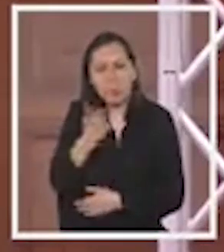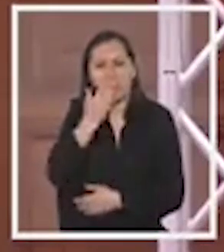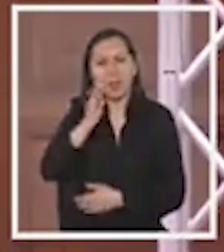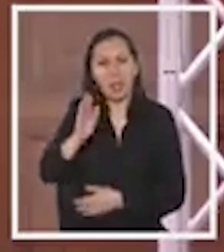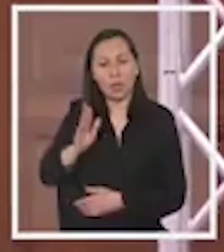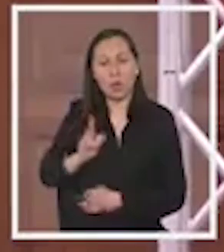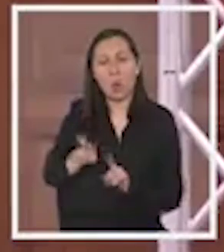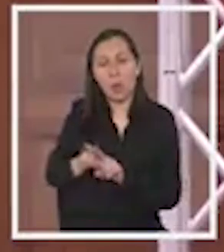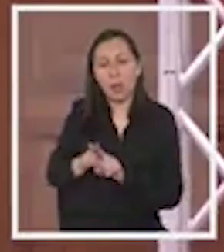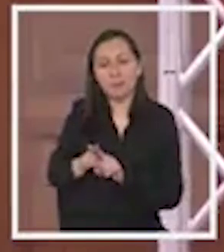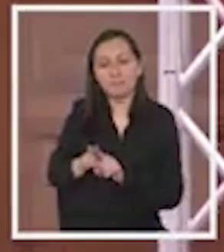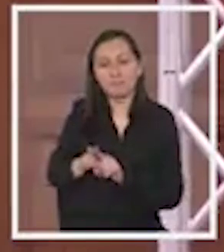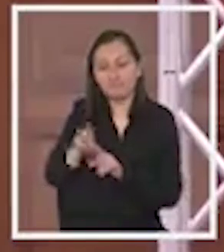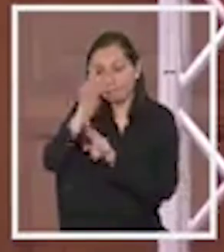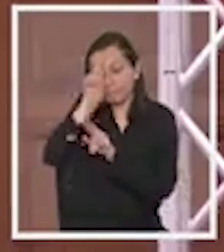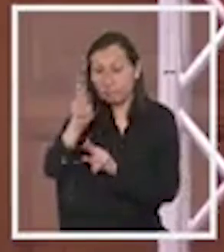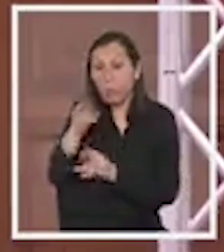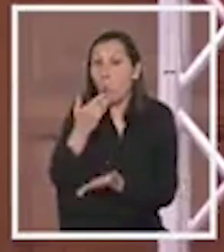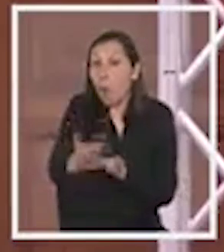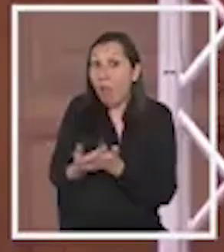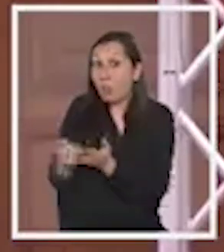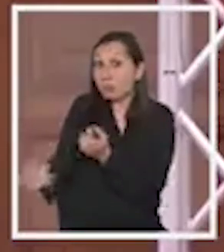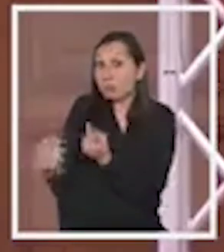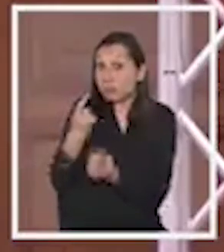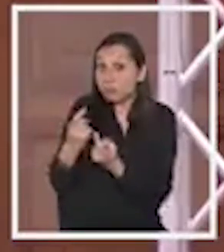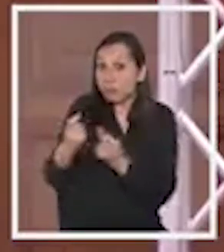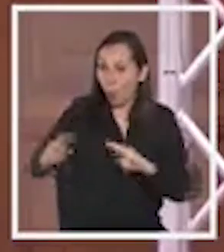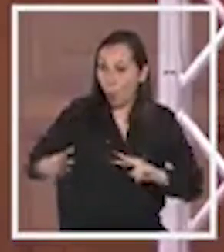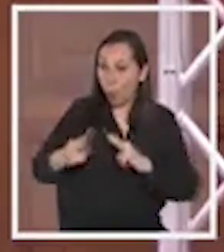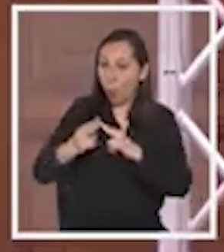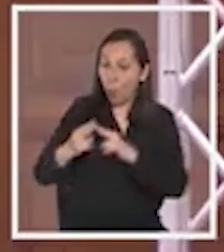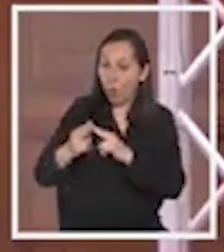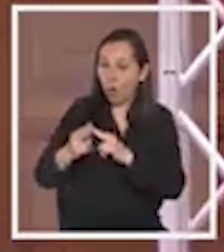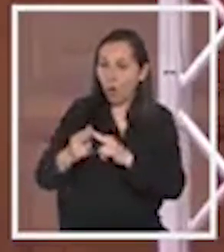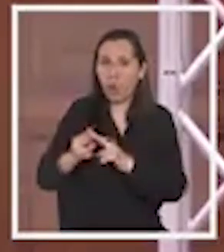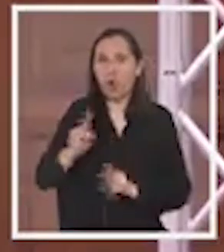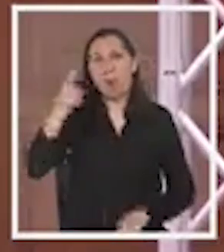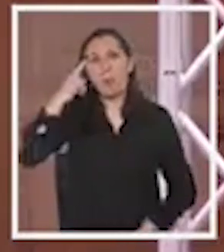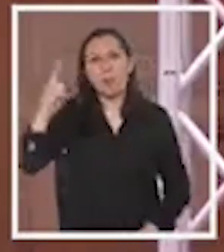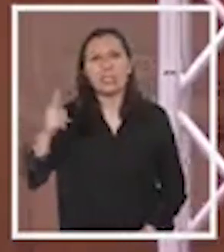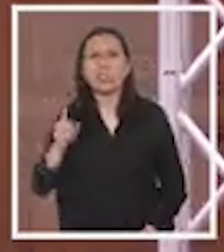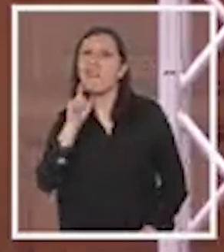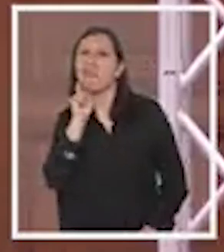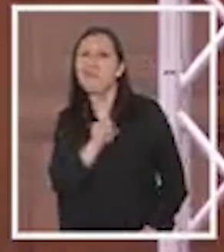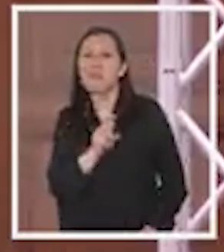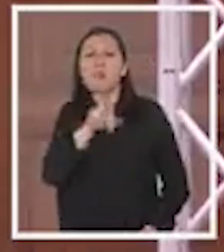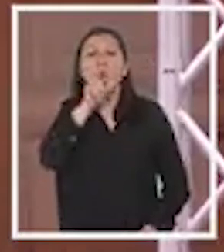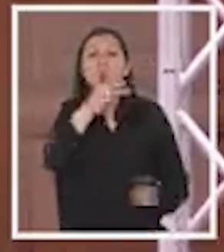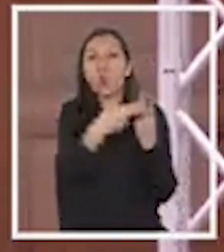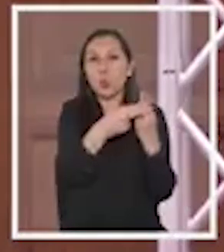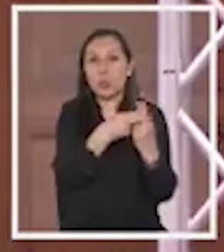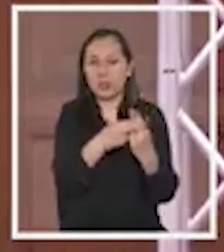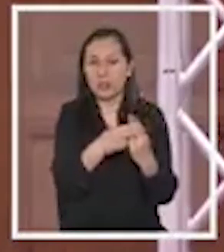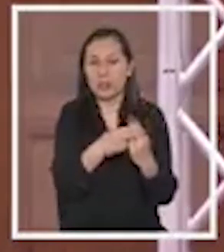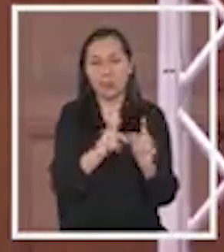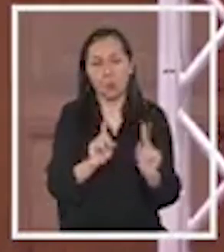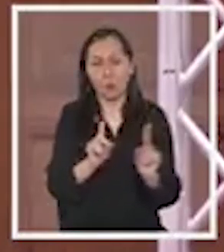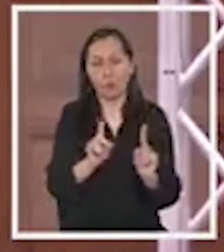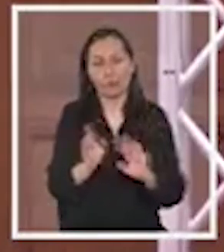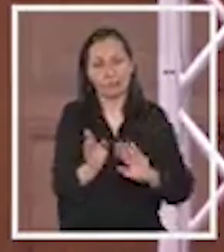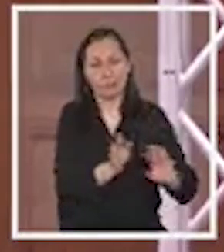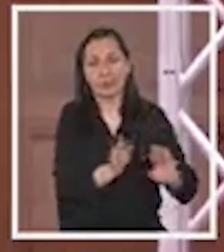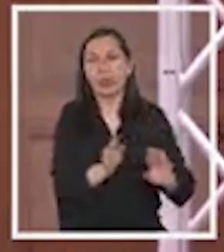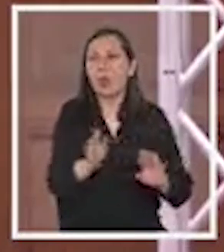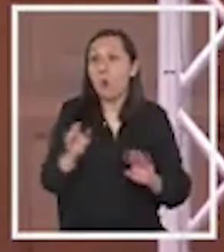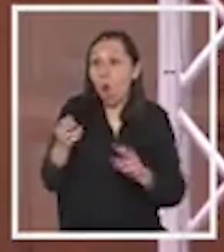versión posible. Porque en la crítica, cuando es constructiva, no estoy pensando en los bots de Twitter, en la crítica cuando es constructiva hay una oportunidad